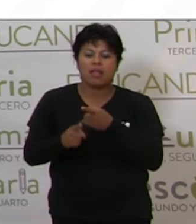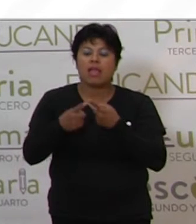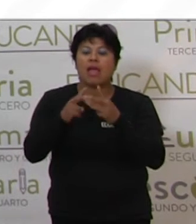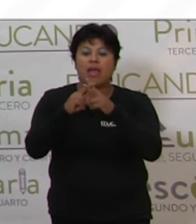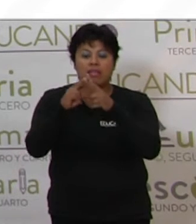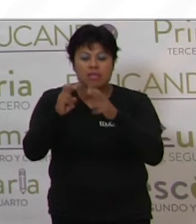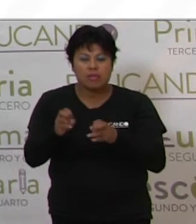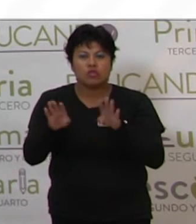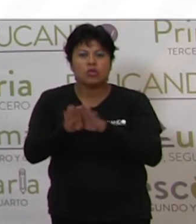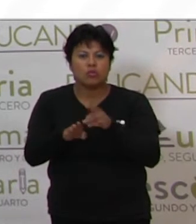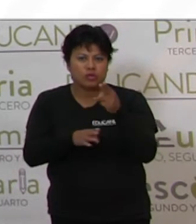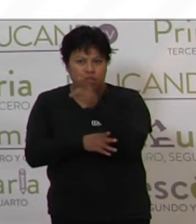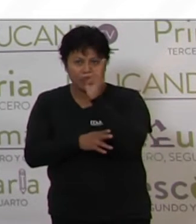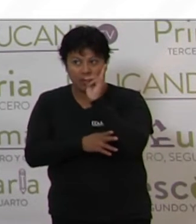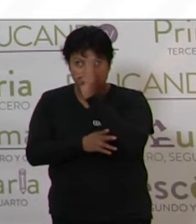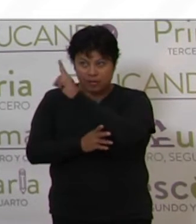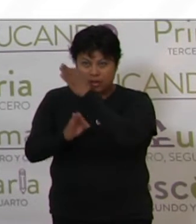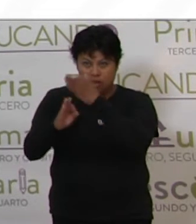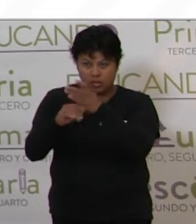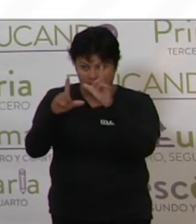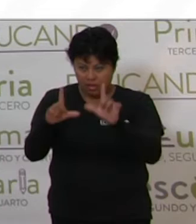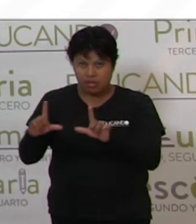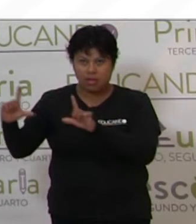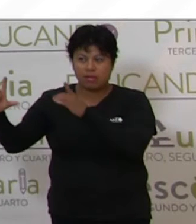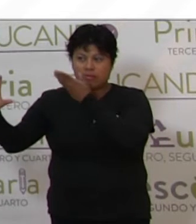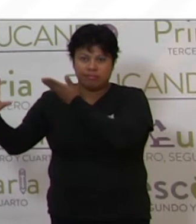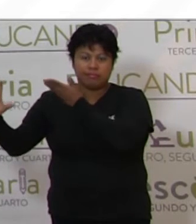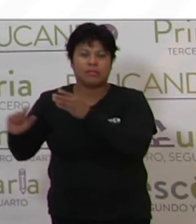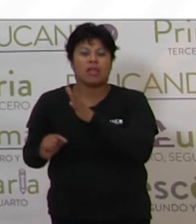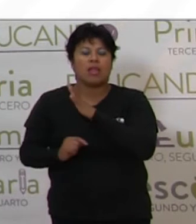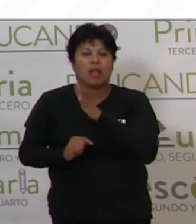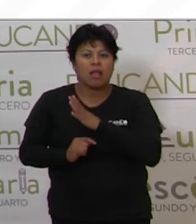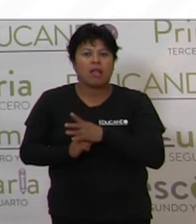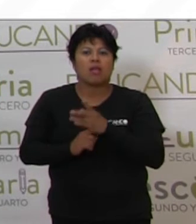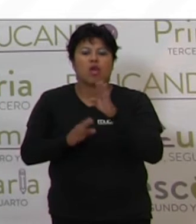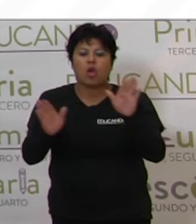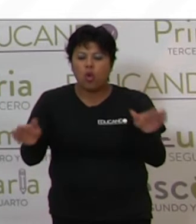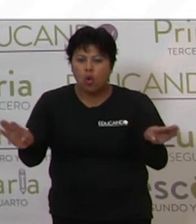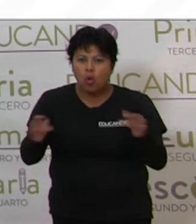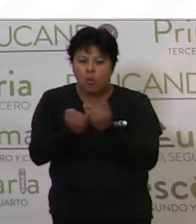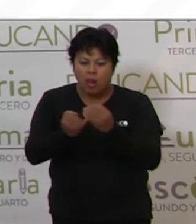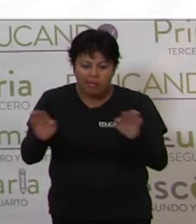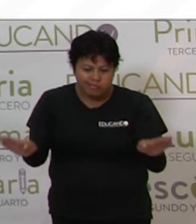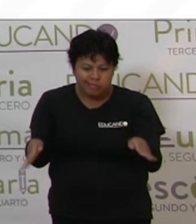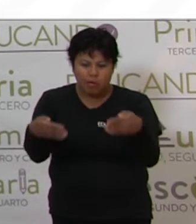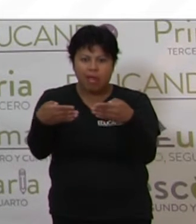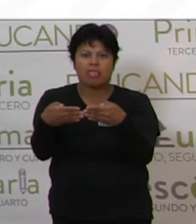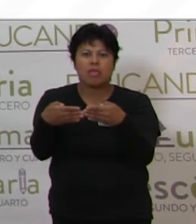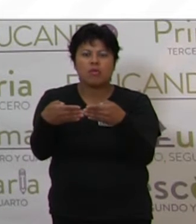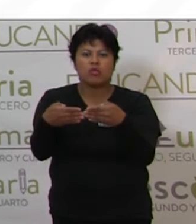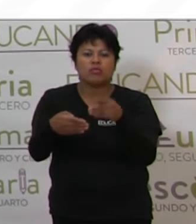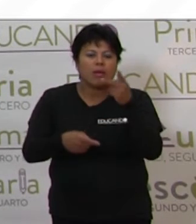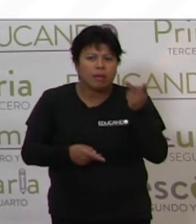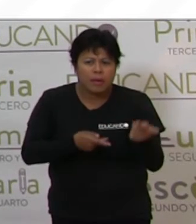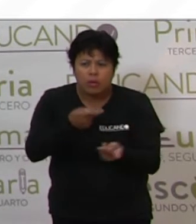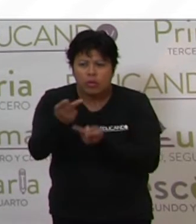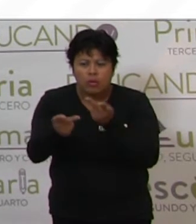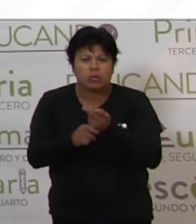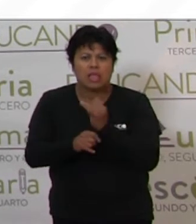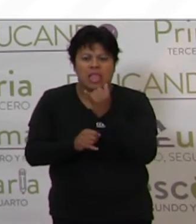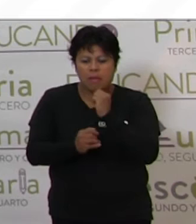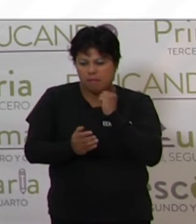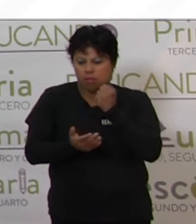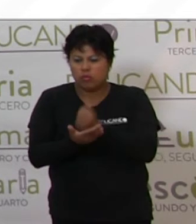adjetivos, como ustedes pueden ver en la pantalla, hay adjetivos adverbiales, comparativos, interrogativos,